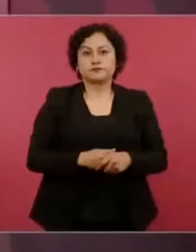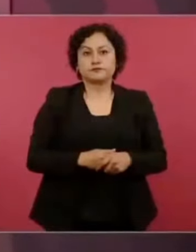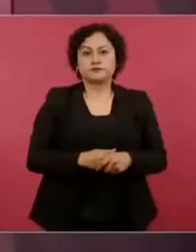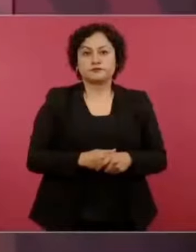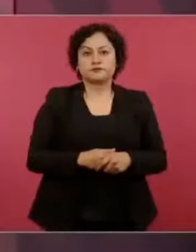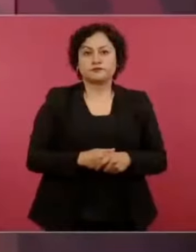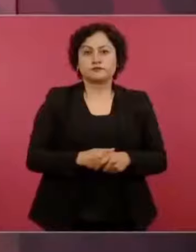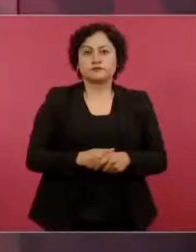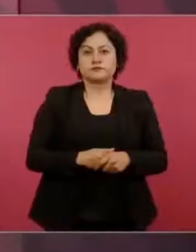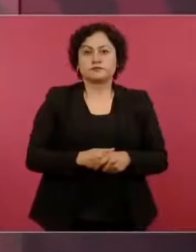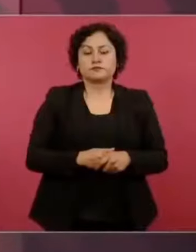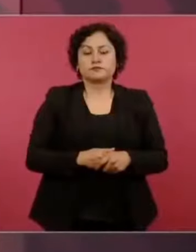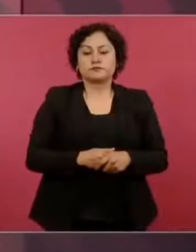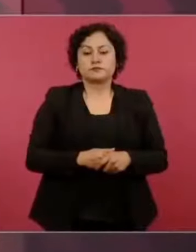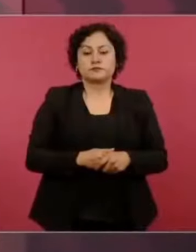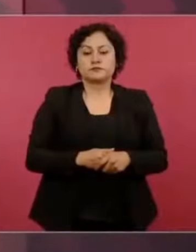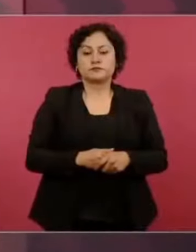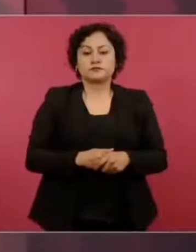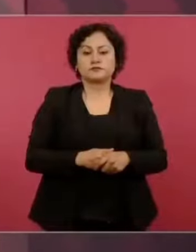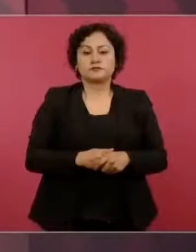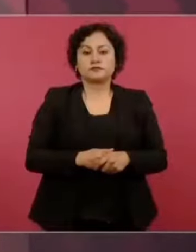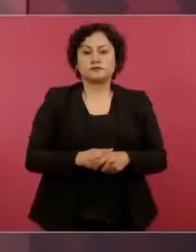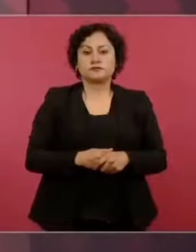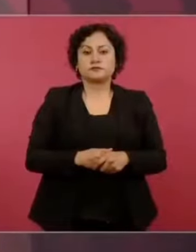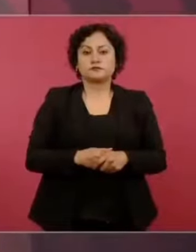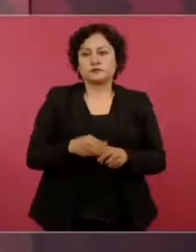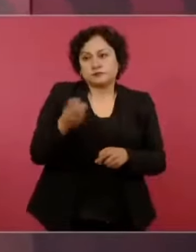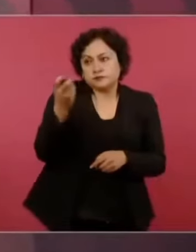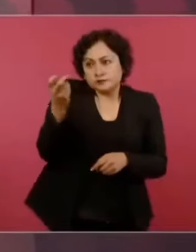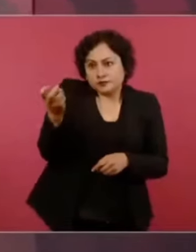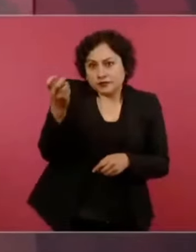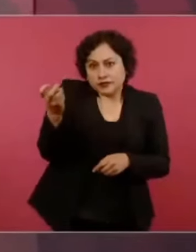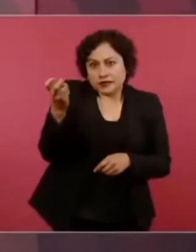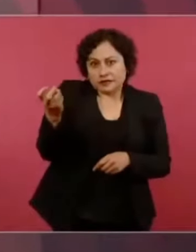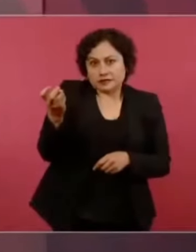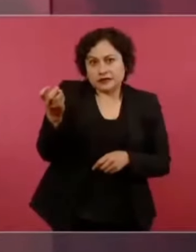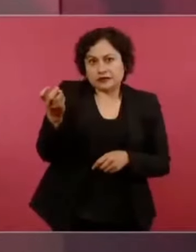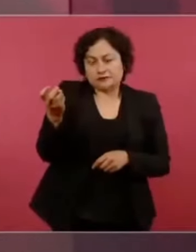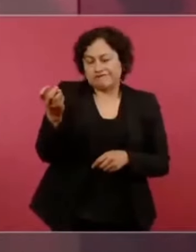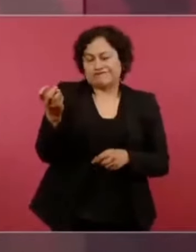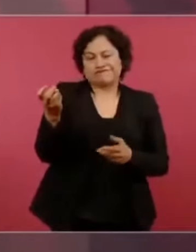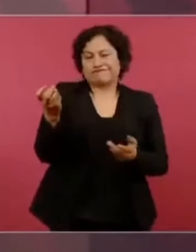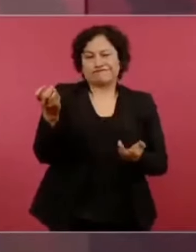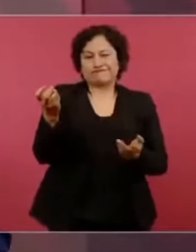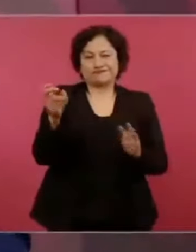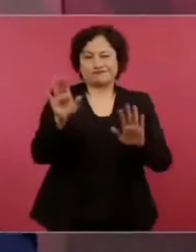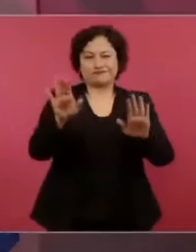No vamos a tomarlo en cuenta. Están planteando que